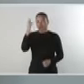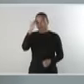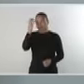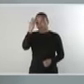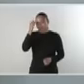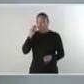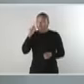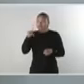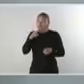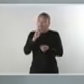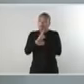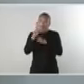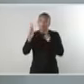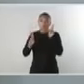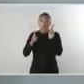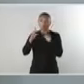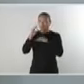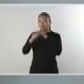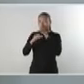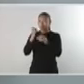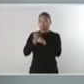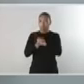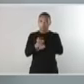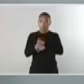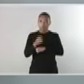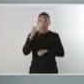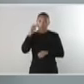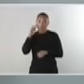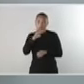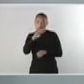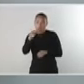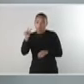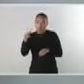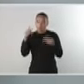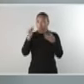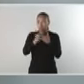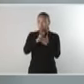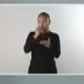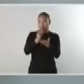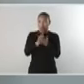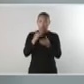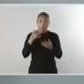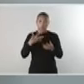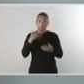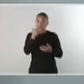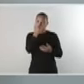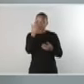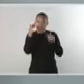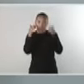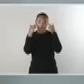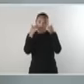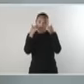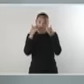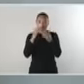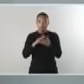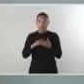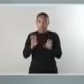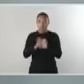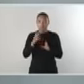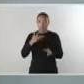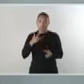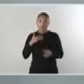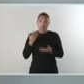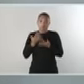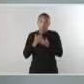recorrido el estado y he recorrido el estado y he visto a las tamaulipecos sin brillo en sus ojos sin esperanza